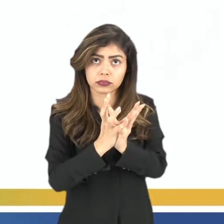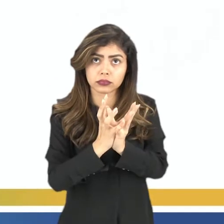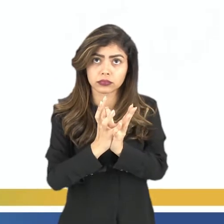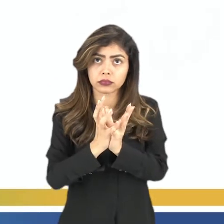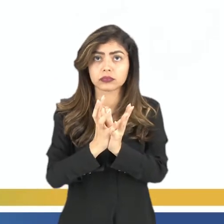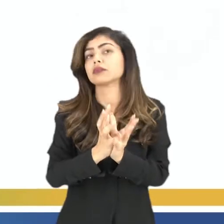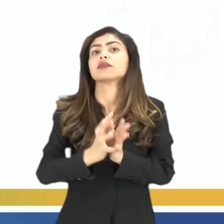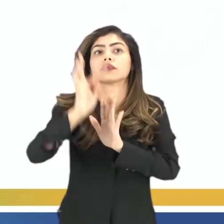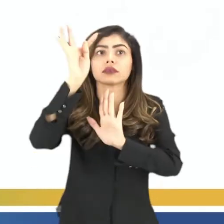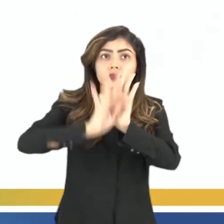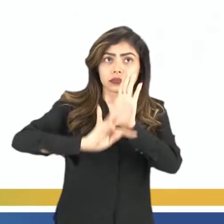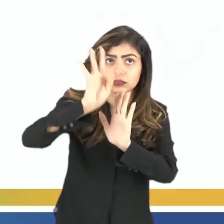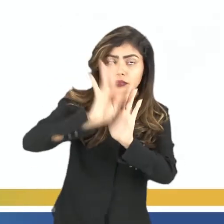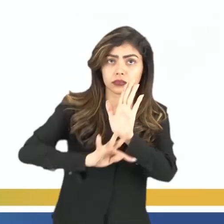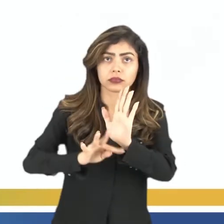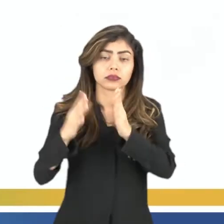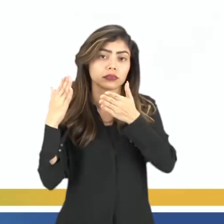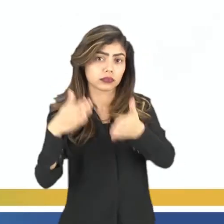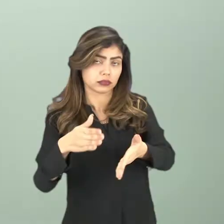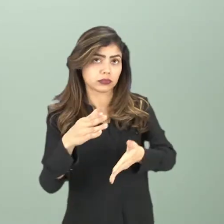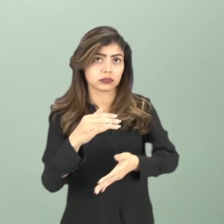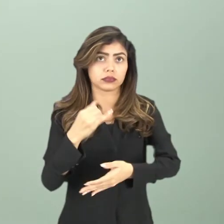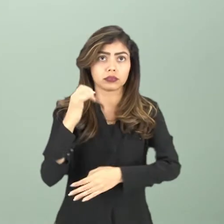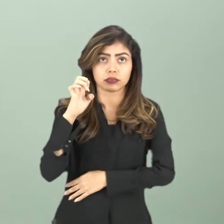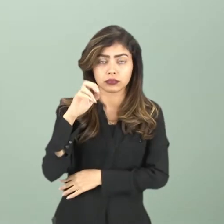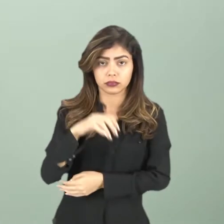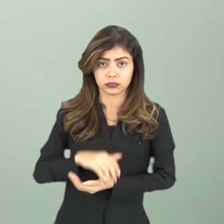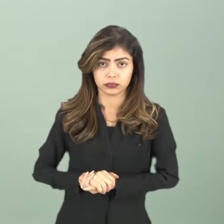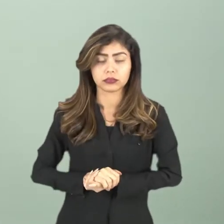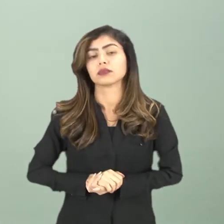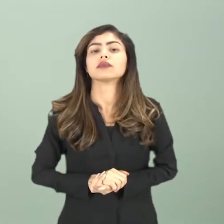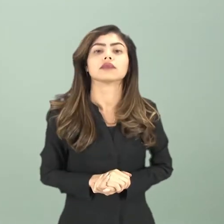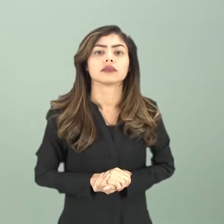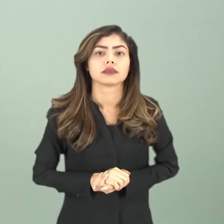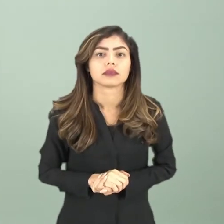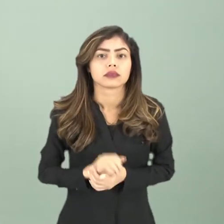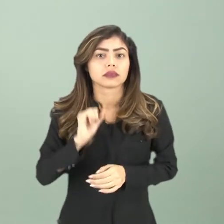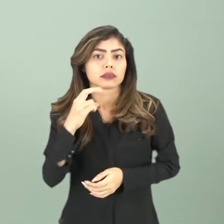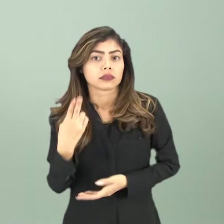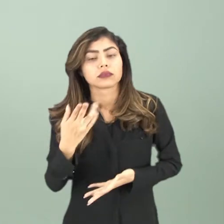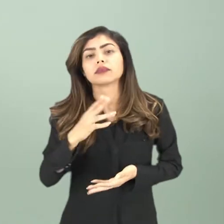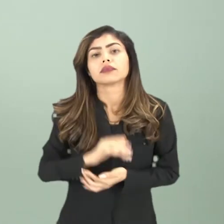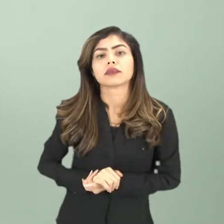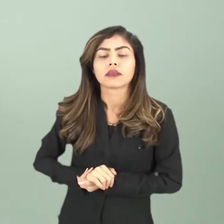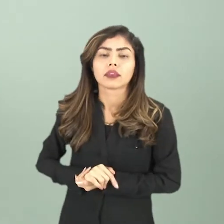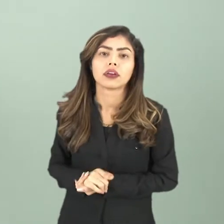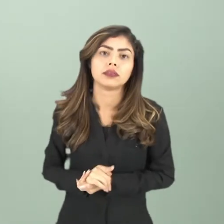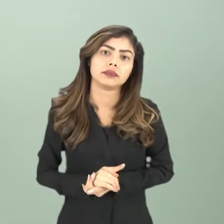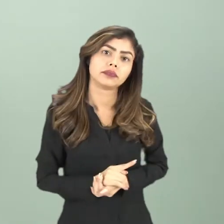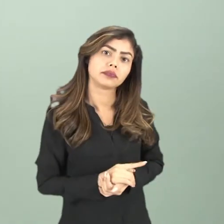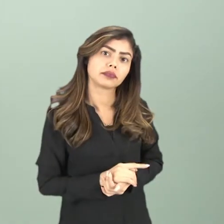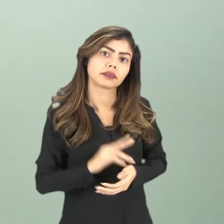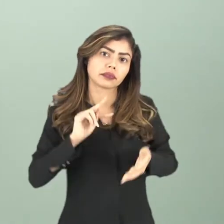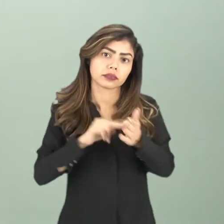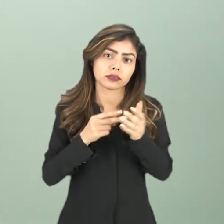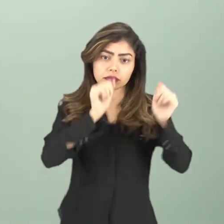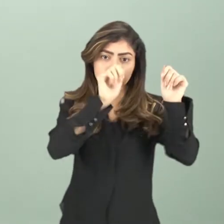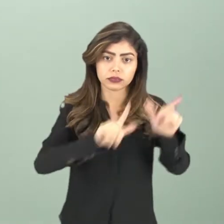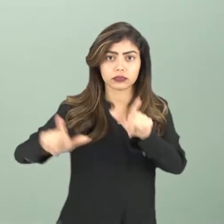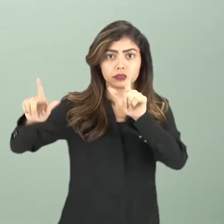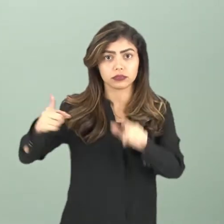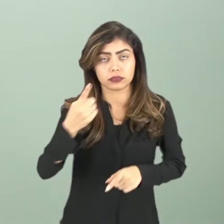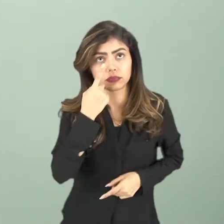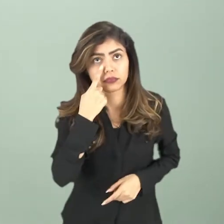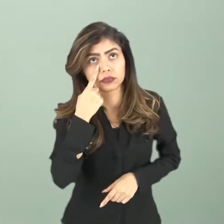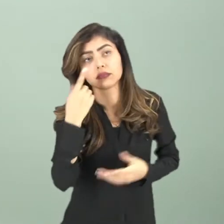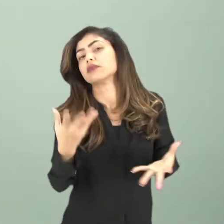las conjunciones y este tipo textual en específico. Ou seja, tá? Nos seguintes slides a gente